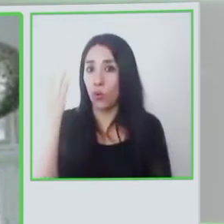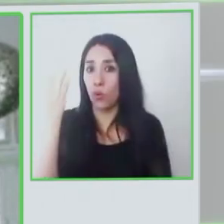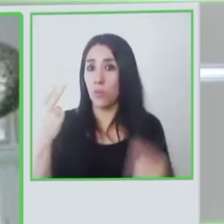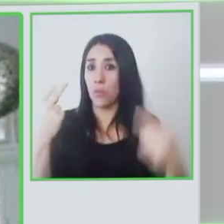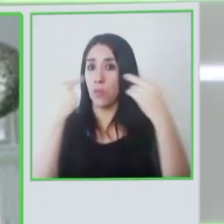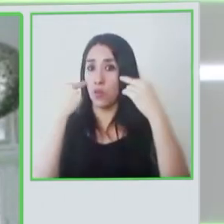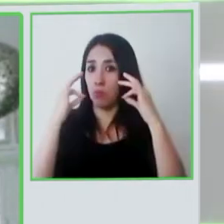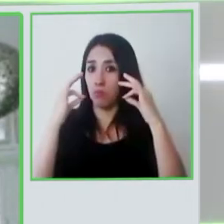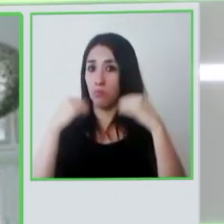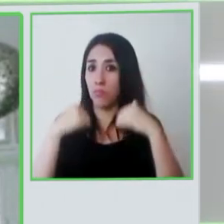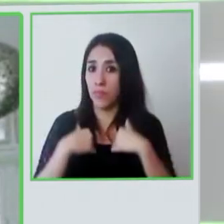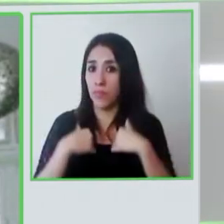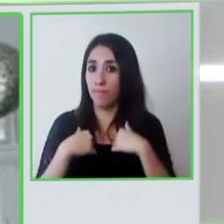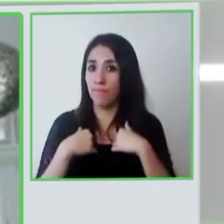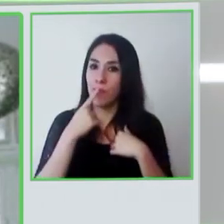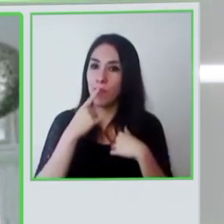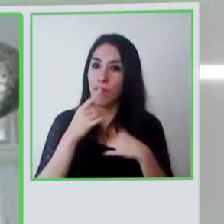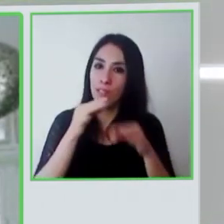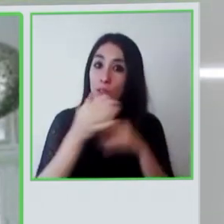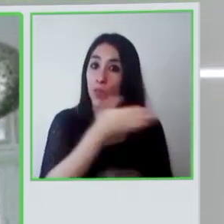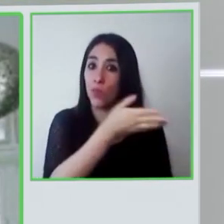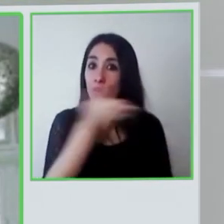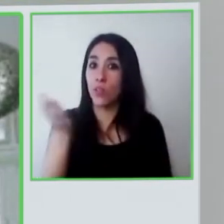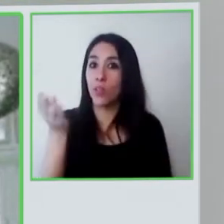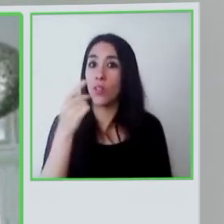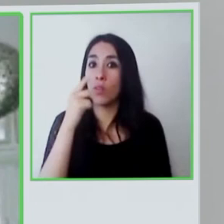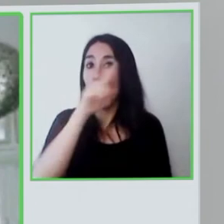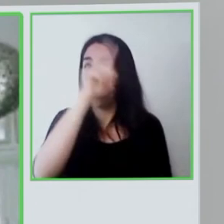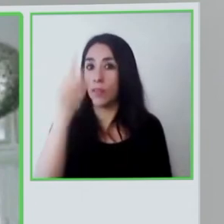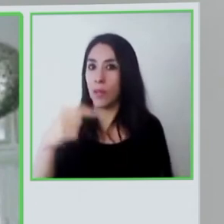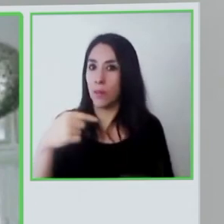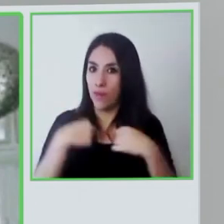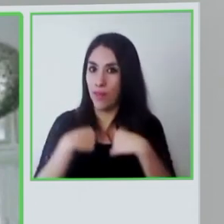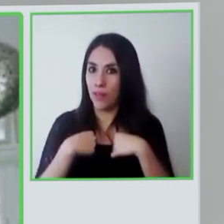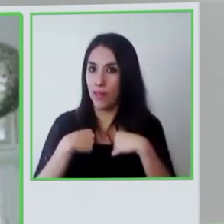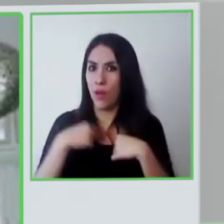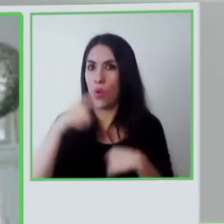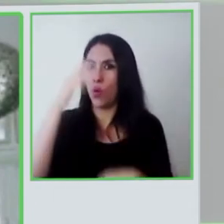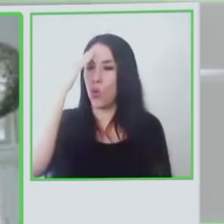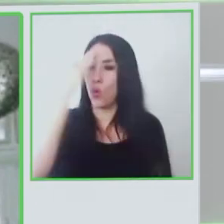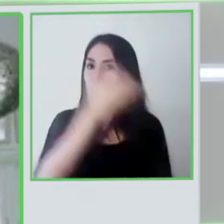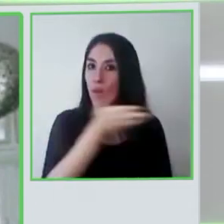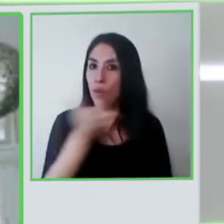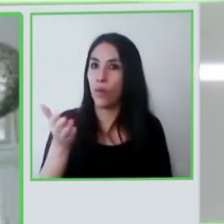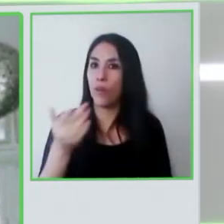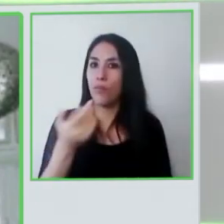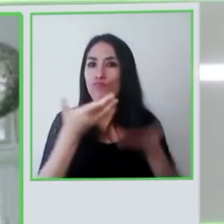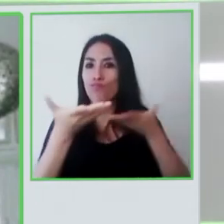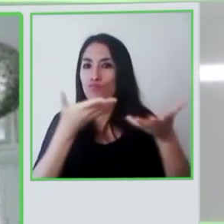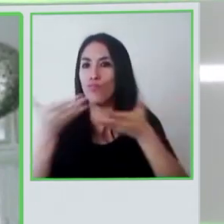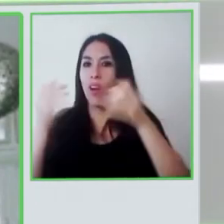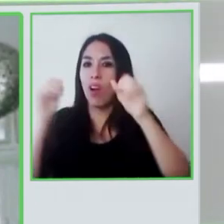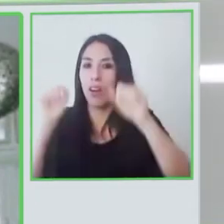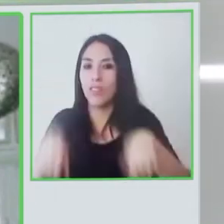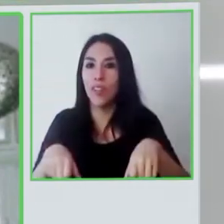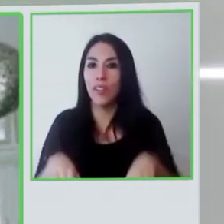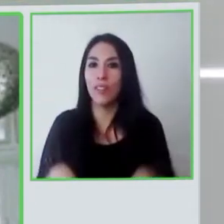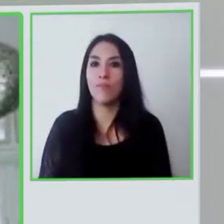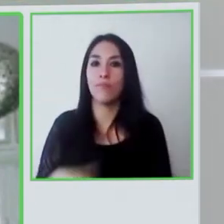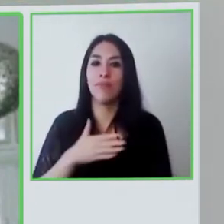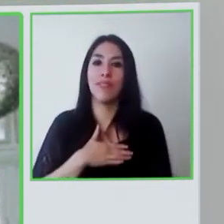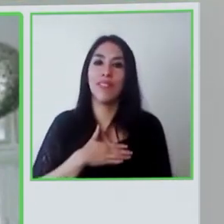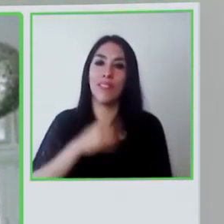oportunidad para impulsar un cambio en mi cierre quiero por supuesto recordarles que